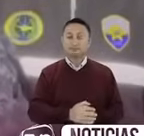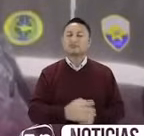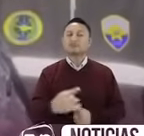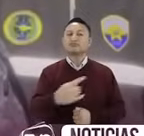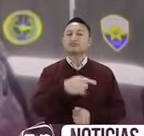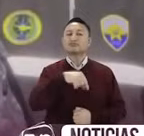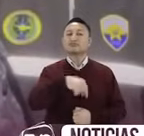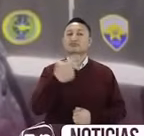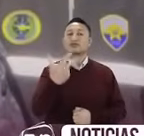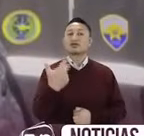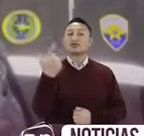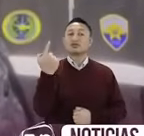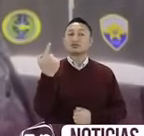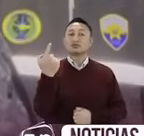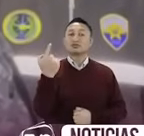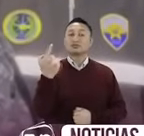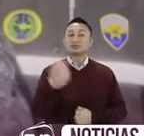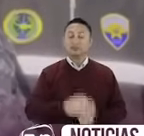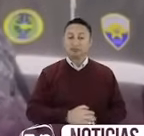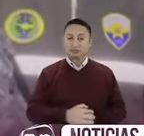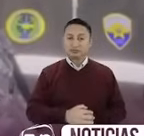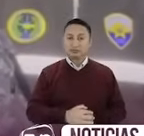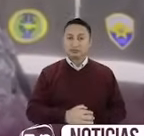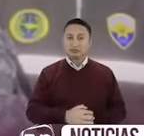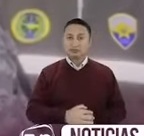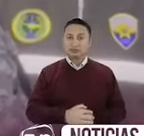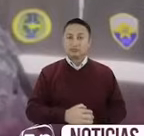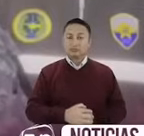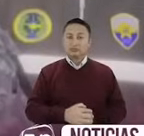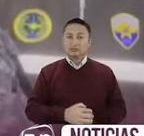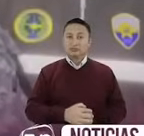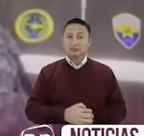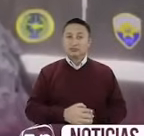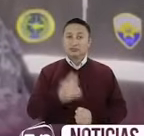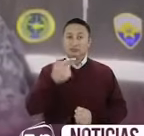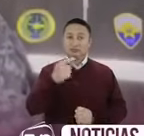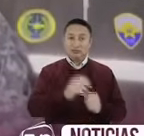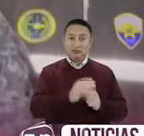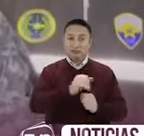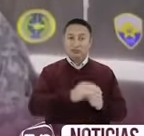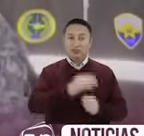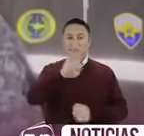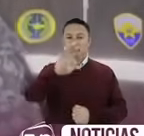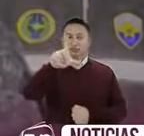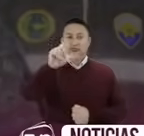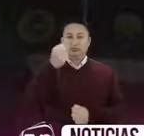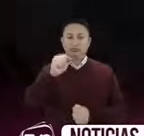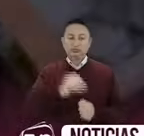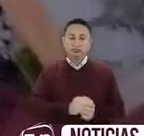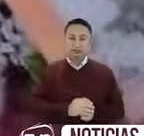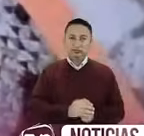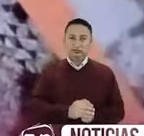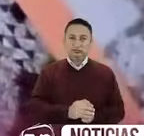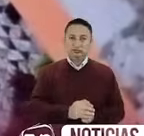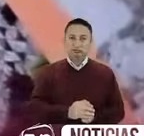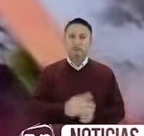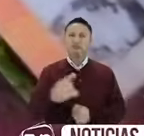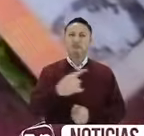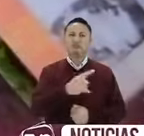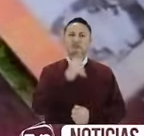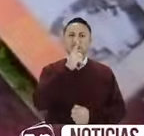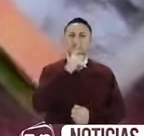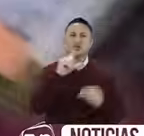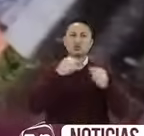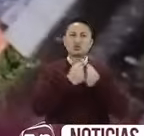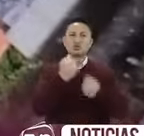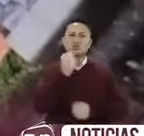fuego tipo revólver, con sus respectivos cartuchos en su tambor. ¿A qué grupo pertenecían y qué estaban